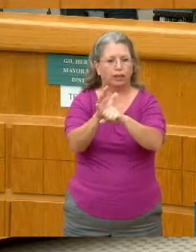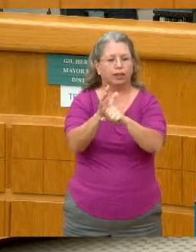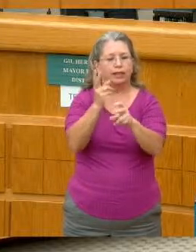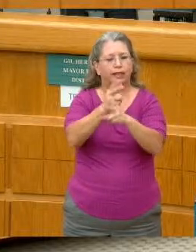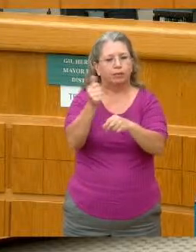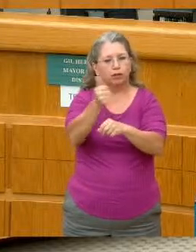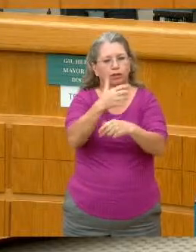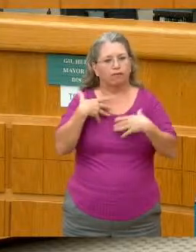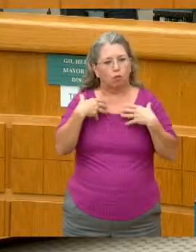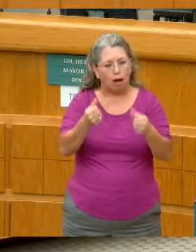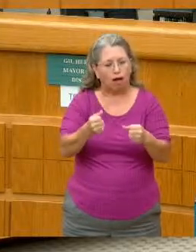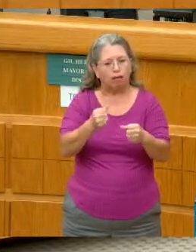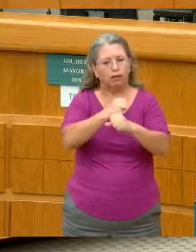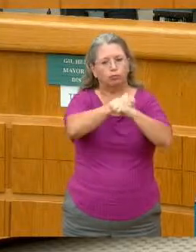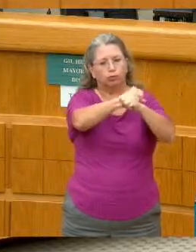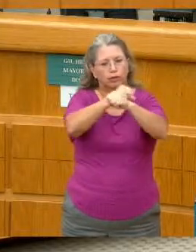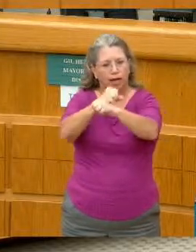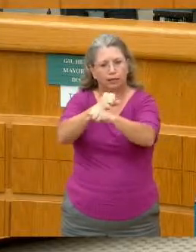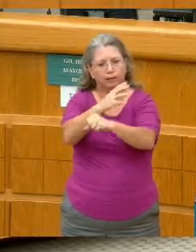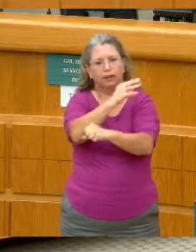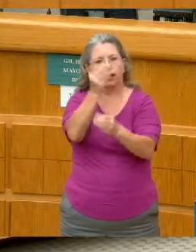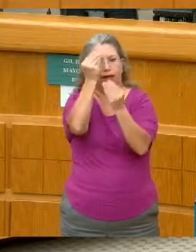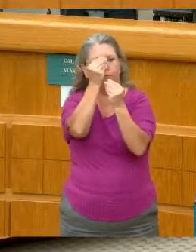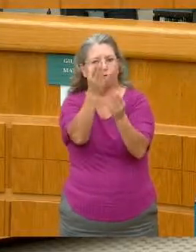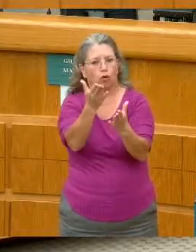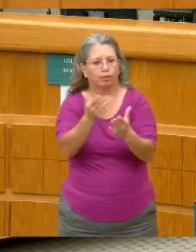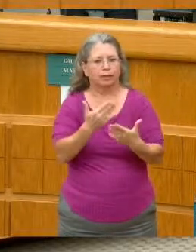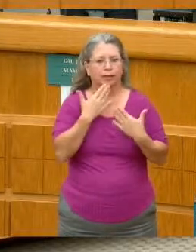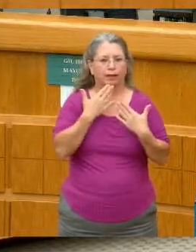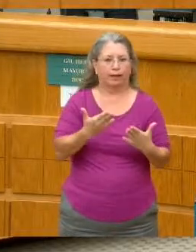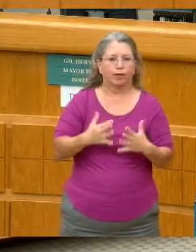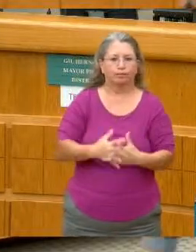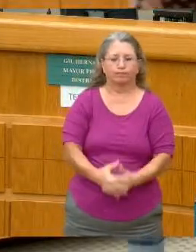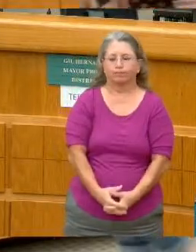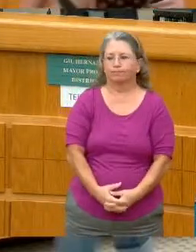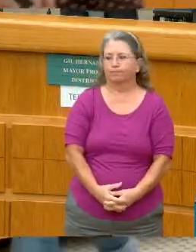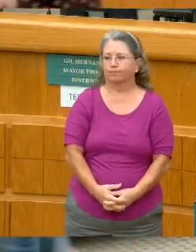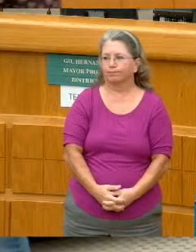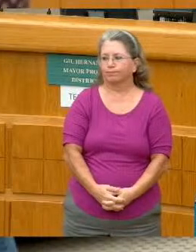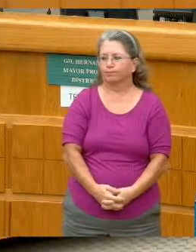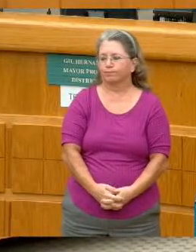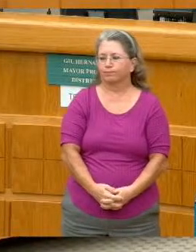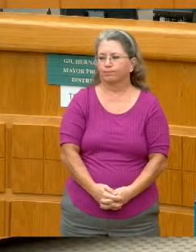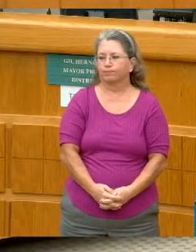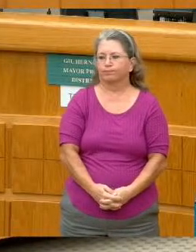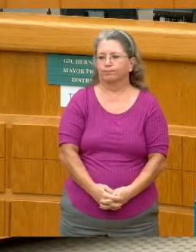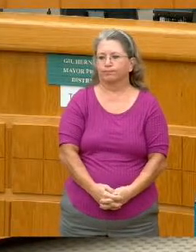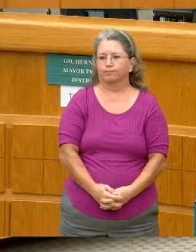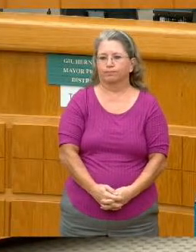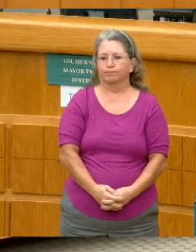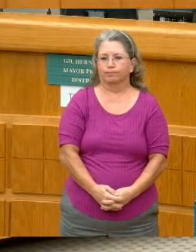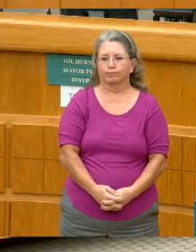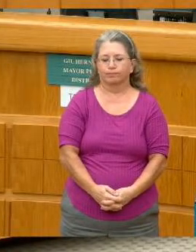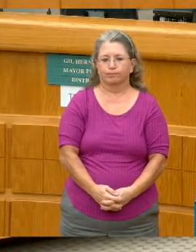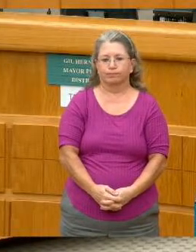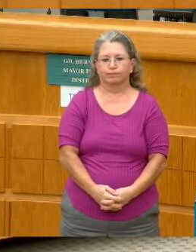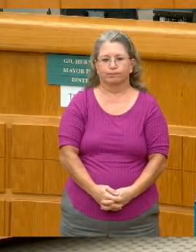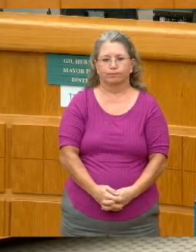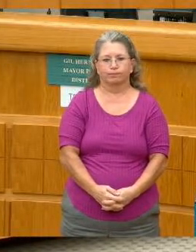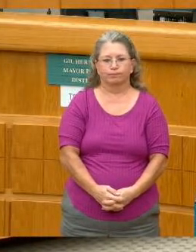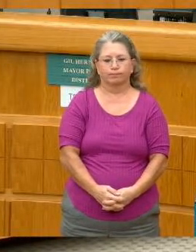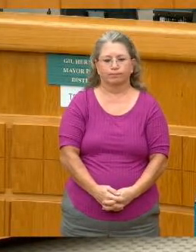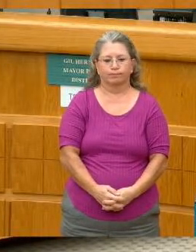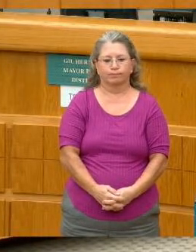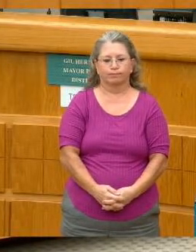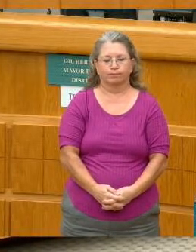informed. Thank you. A nivel mundial, nacional, estatal y local, la respuesta del COVID-19 ha sido verdaderamente una hazaña